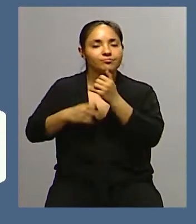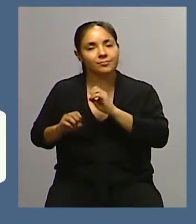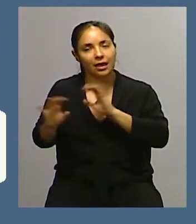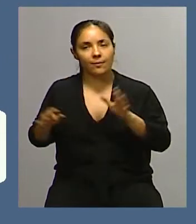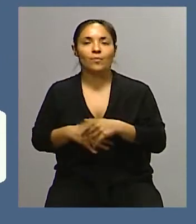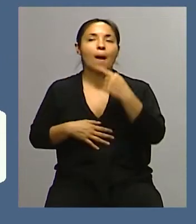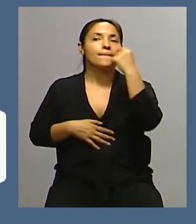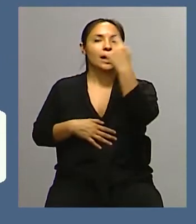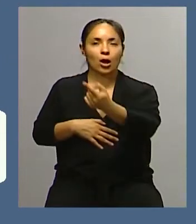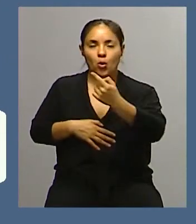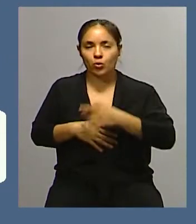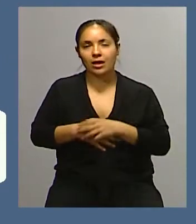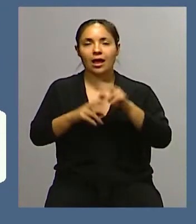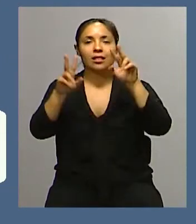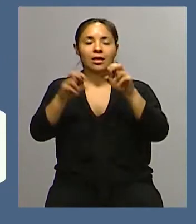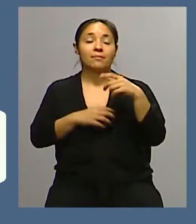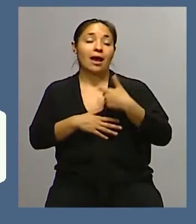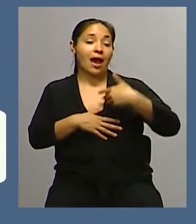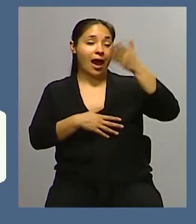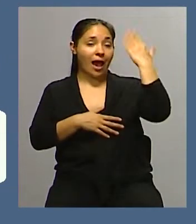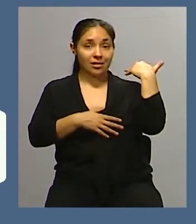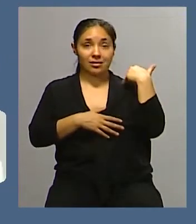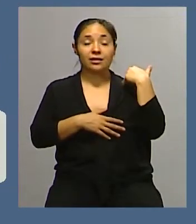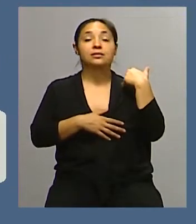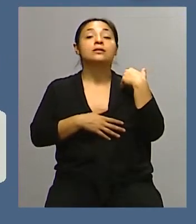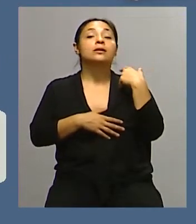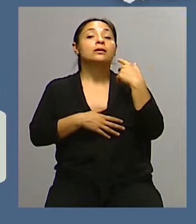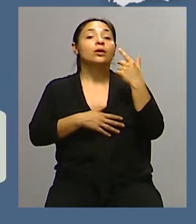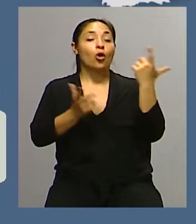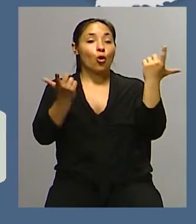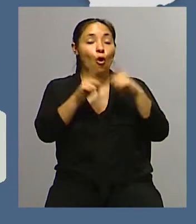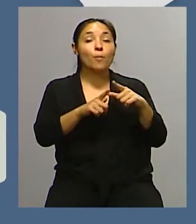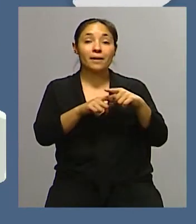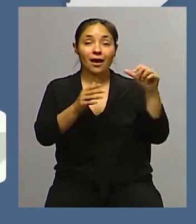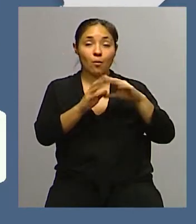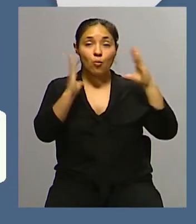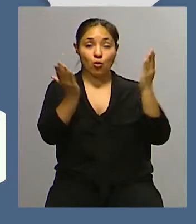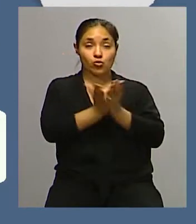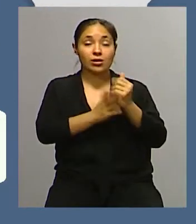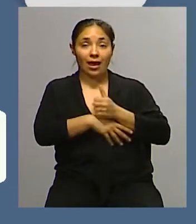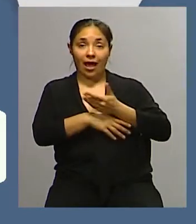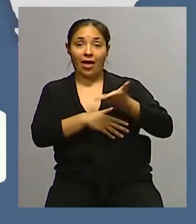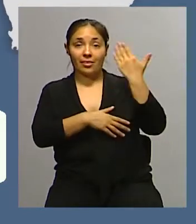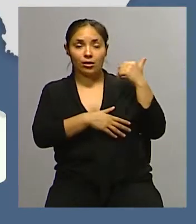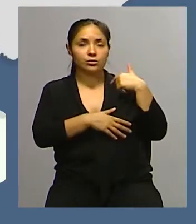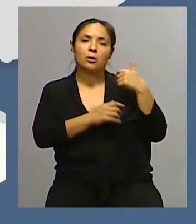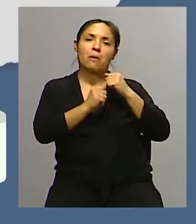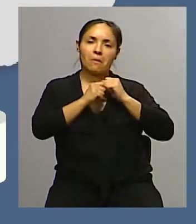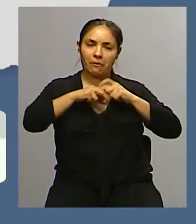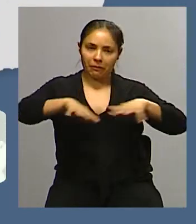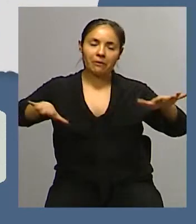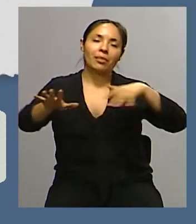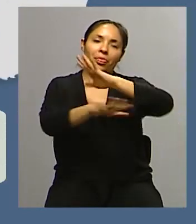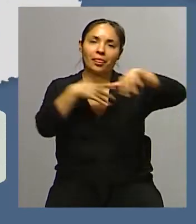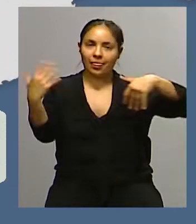de la COP26 que se llevó a cabo en Glasgow, que tuvo unas repercusiones mediáticas muy importantes por los mensajes incluso de los